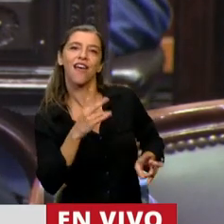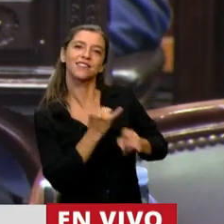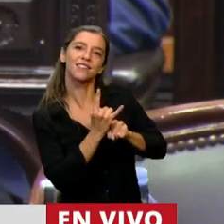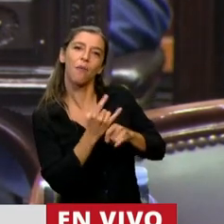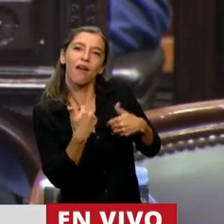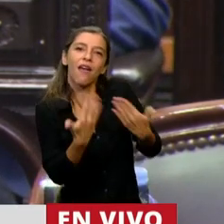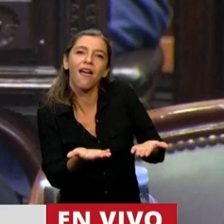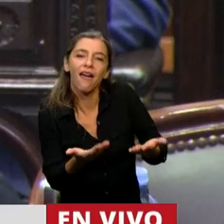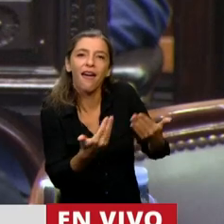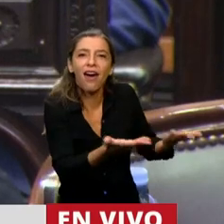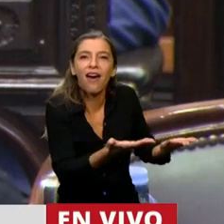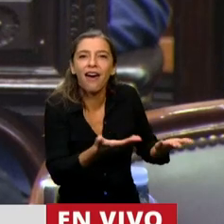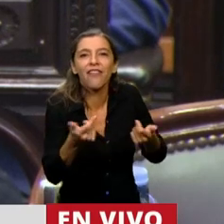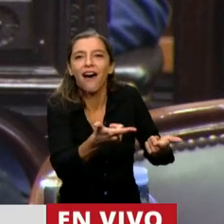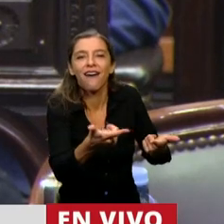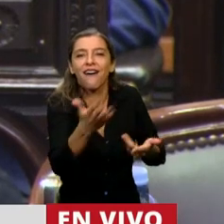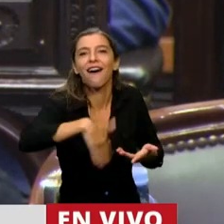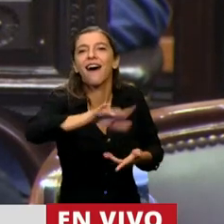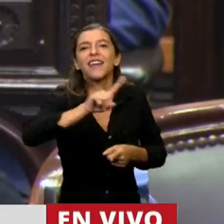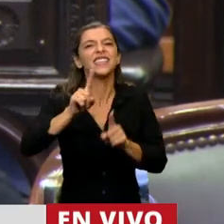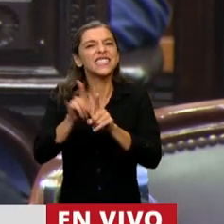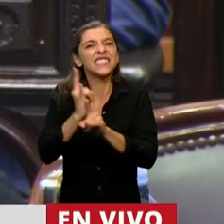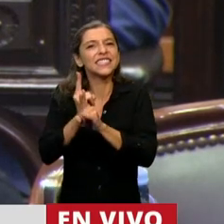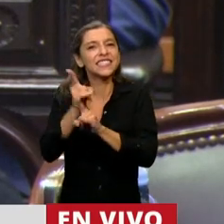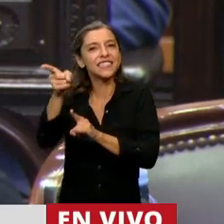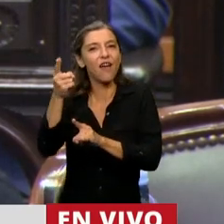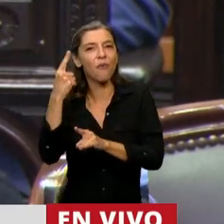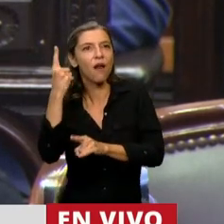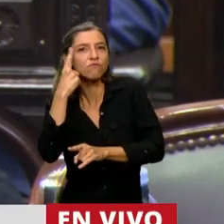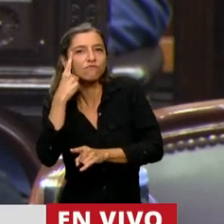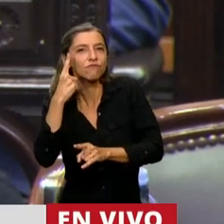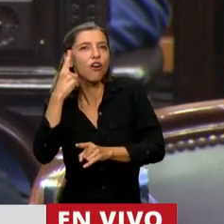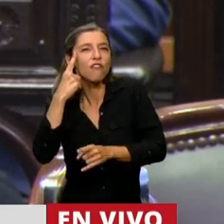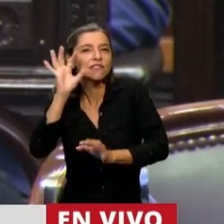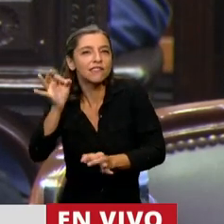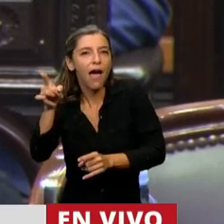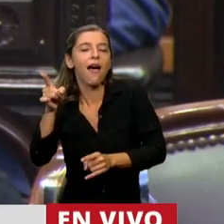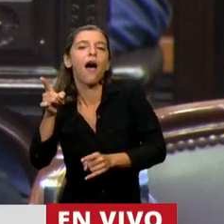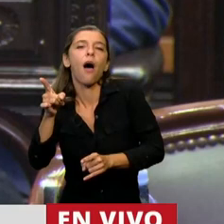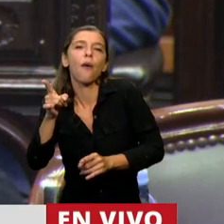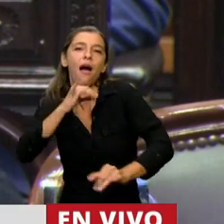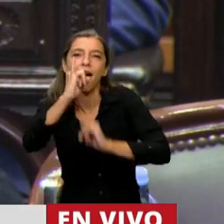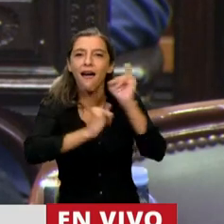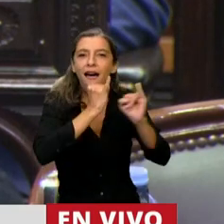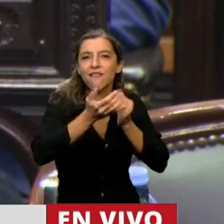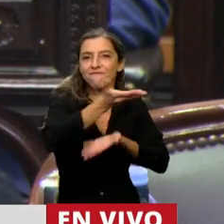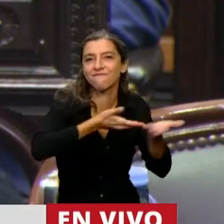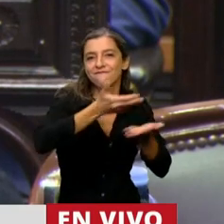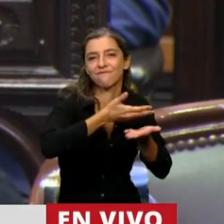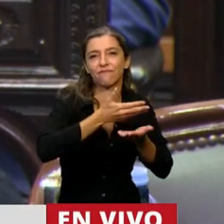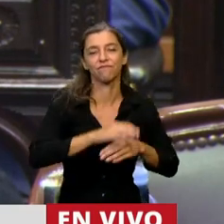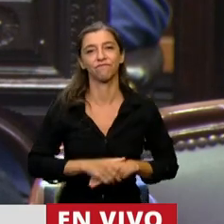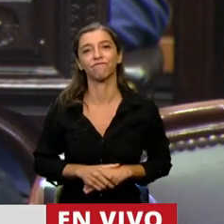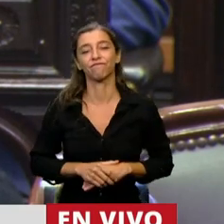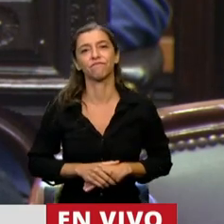que es la generosidad del conocimiento. Hace muchos años que no venía al Parlamento. Seguía todas